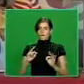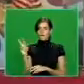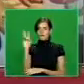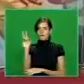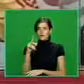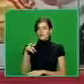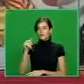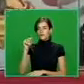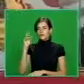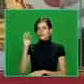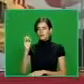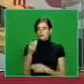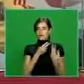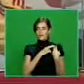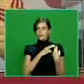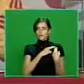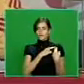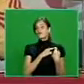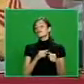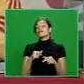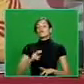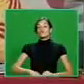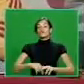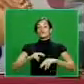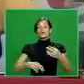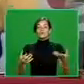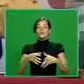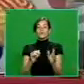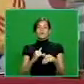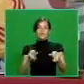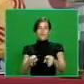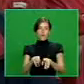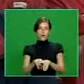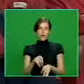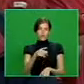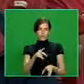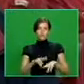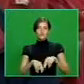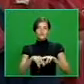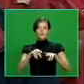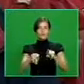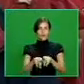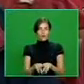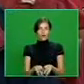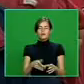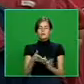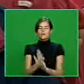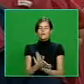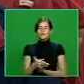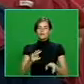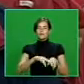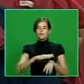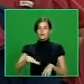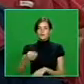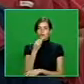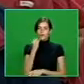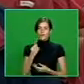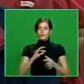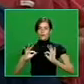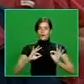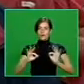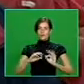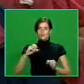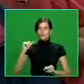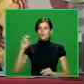Pedro Lander la responsabilidad de construir un movimiento igual que que usted construyó que es el movimiento infantil y juvenil de teatro